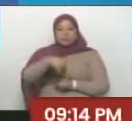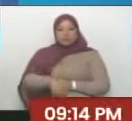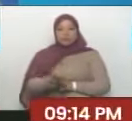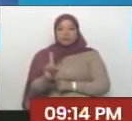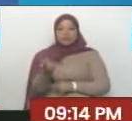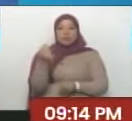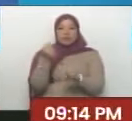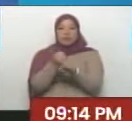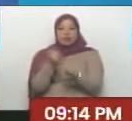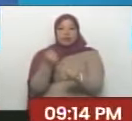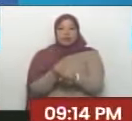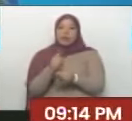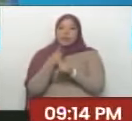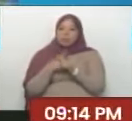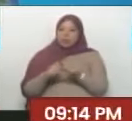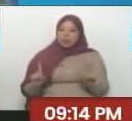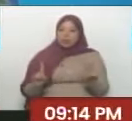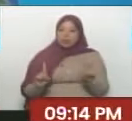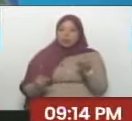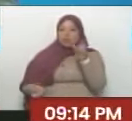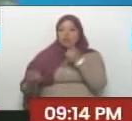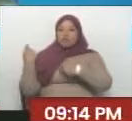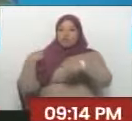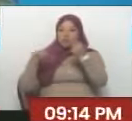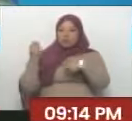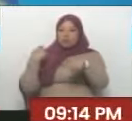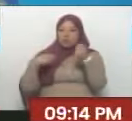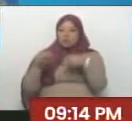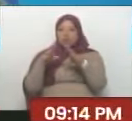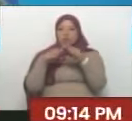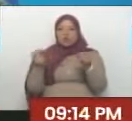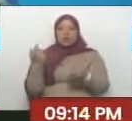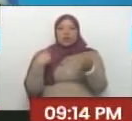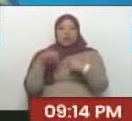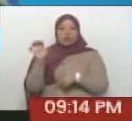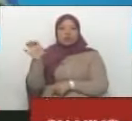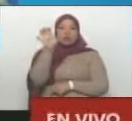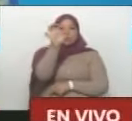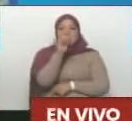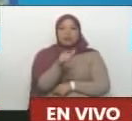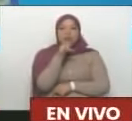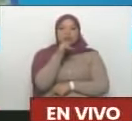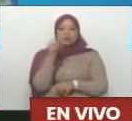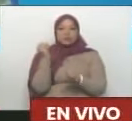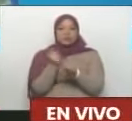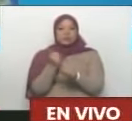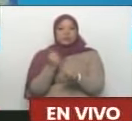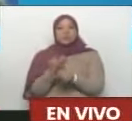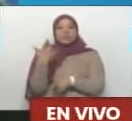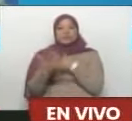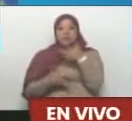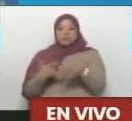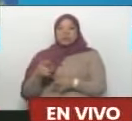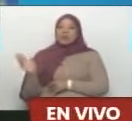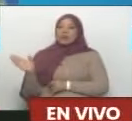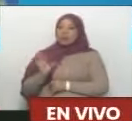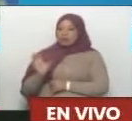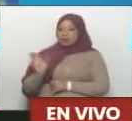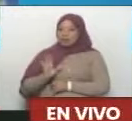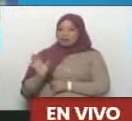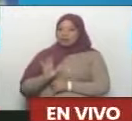ser el primero, pero ese festival se va por todas las regiones. El primer festival va a ser en la región